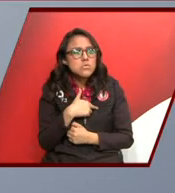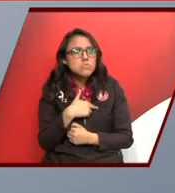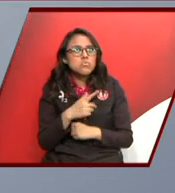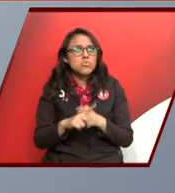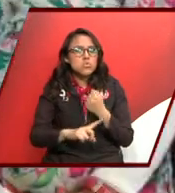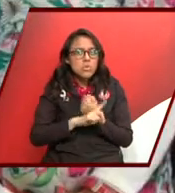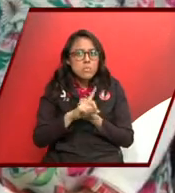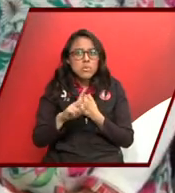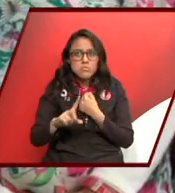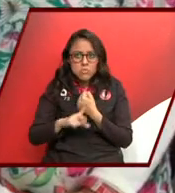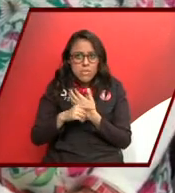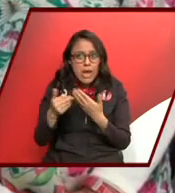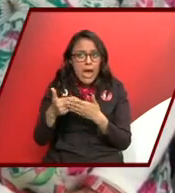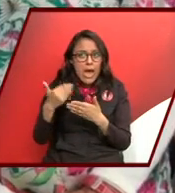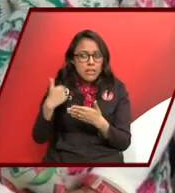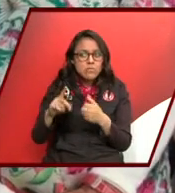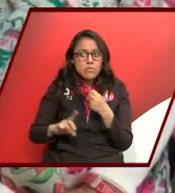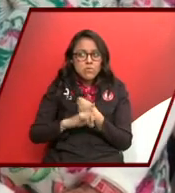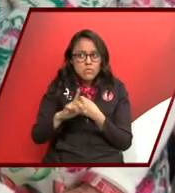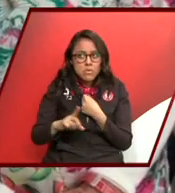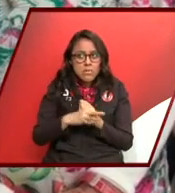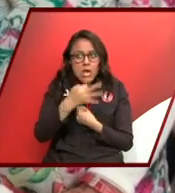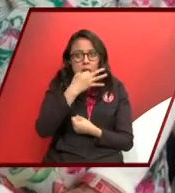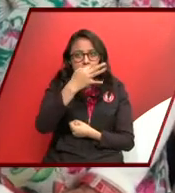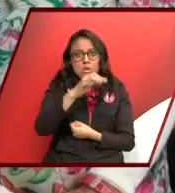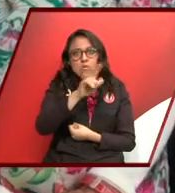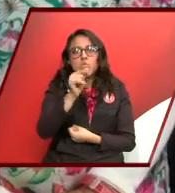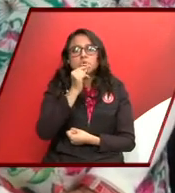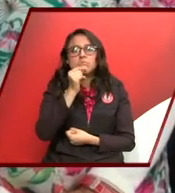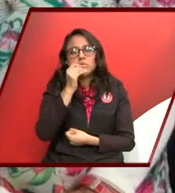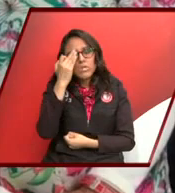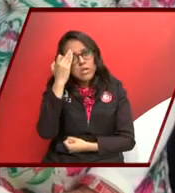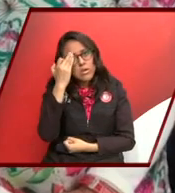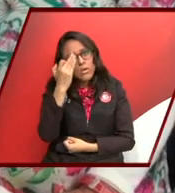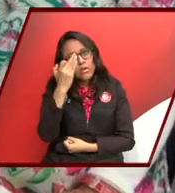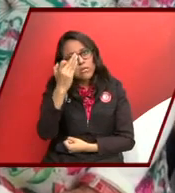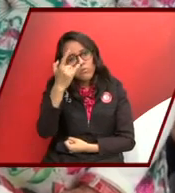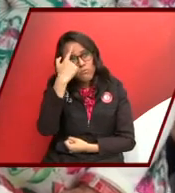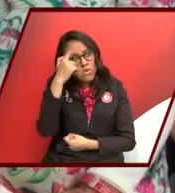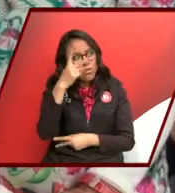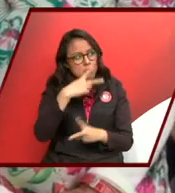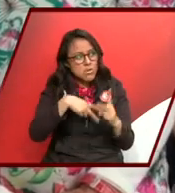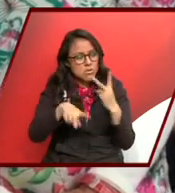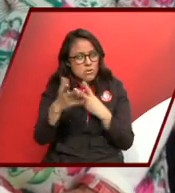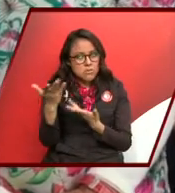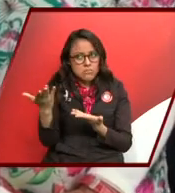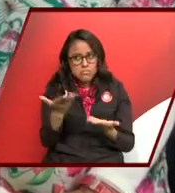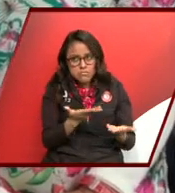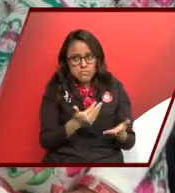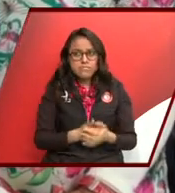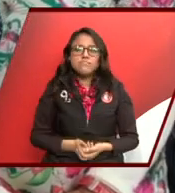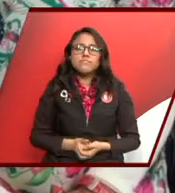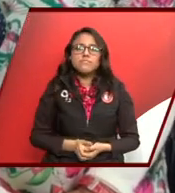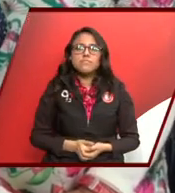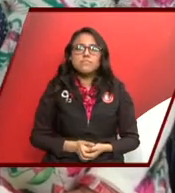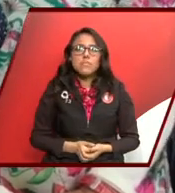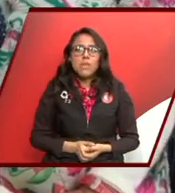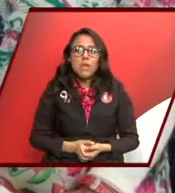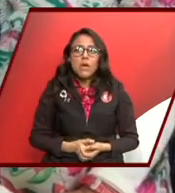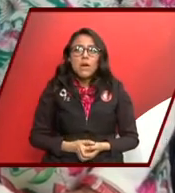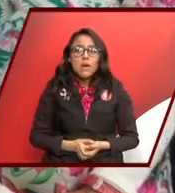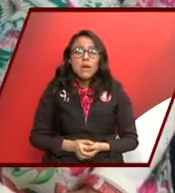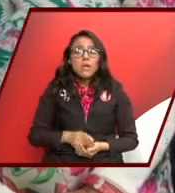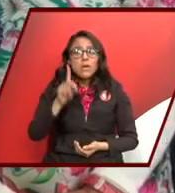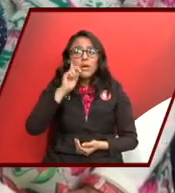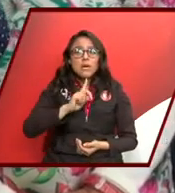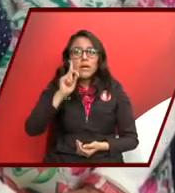tenido otras situaciones en las que tardan muchas horas para llegar a visitarnos. Nos comenta la señora Esperanza,